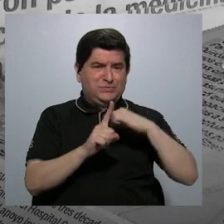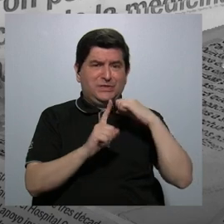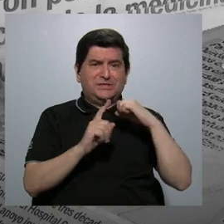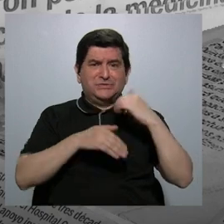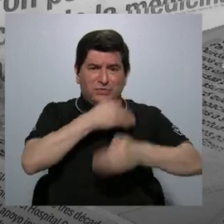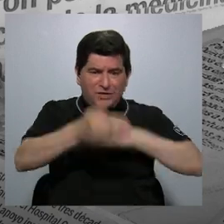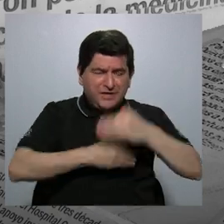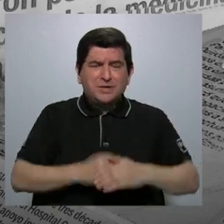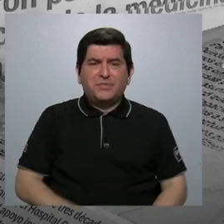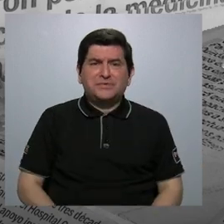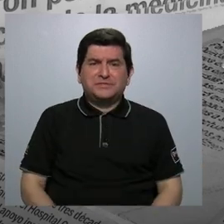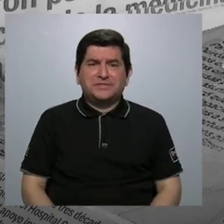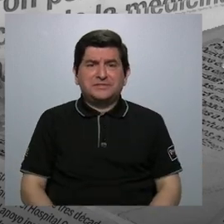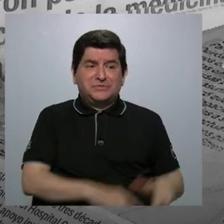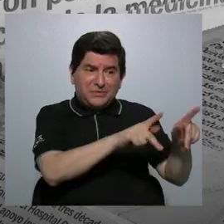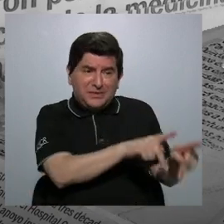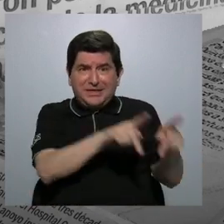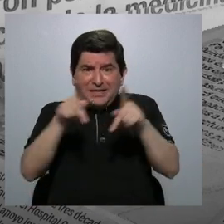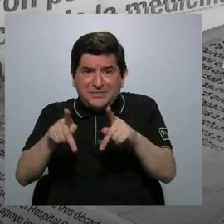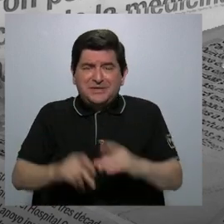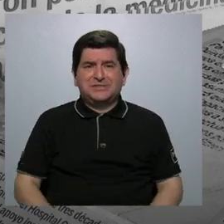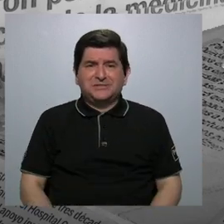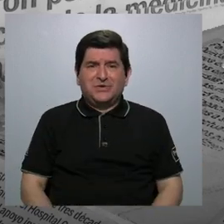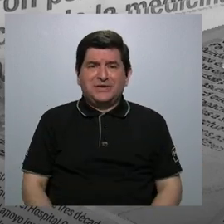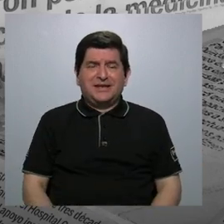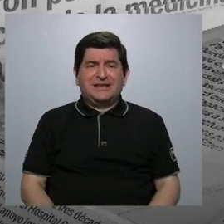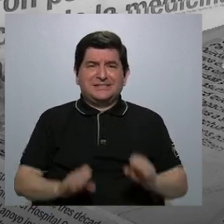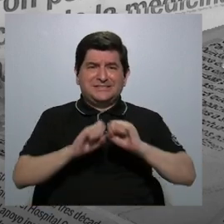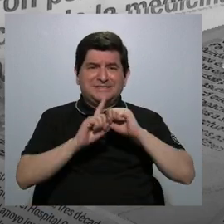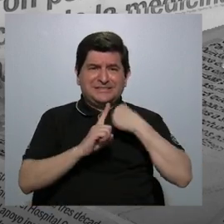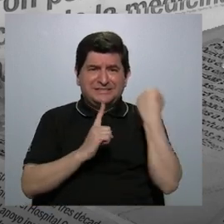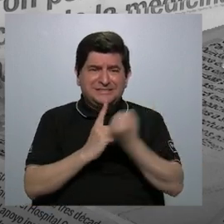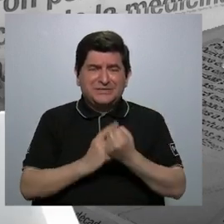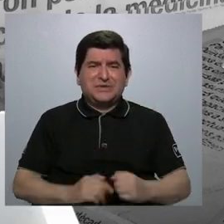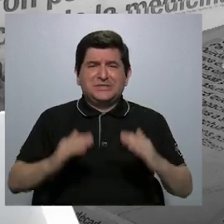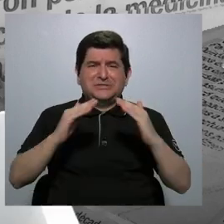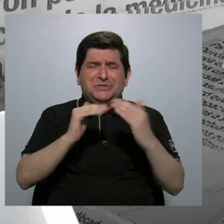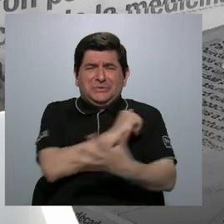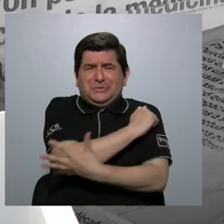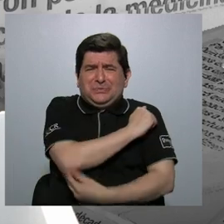porque hay más personas viviendo en precariedad? Exacto.